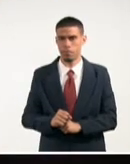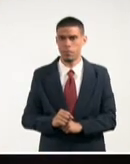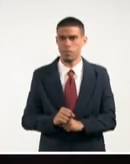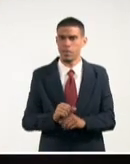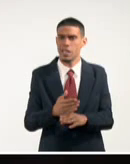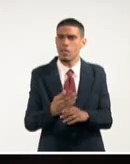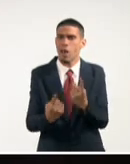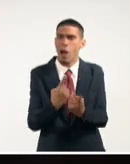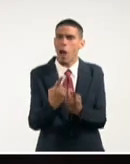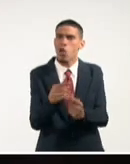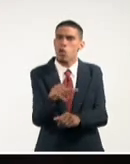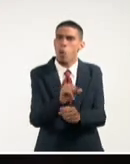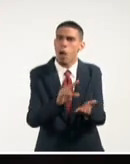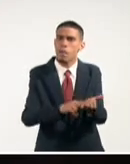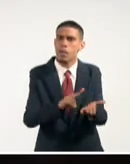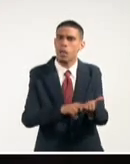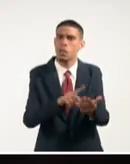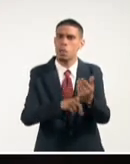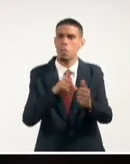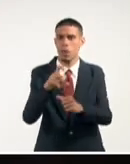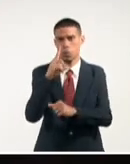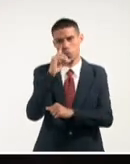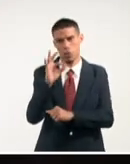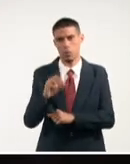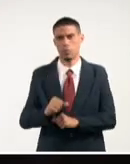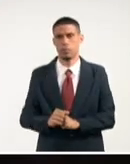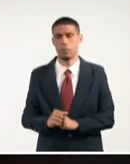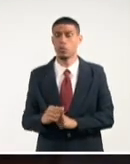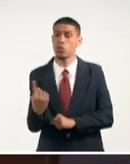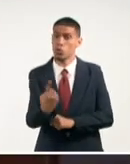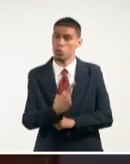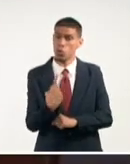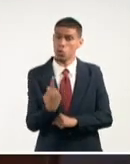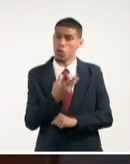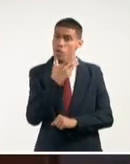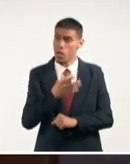agregó otra idea esencial: debemos evitar